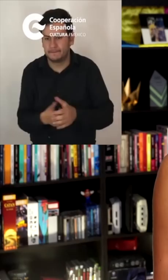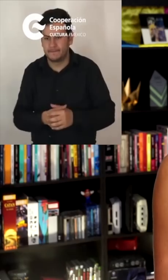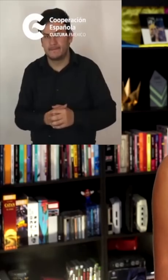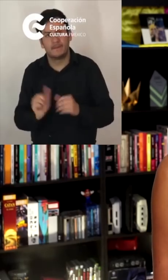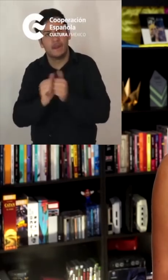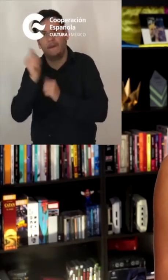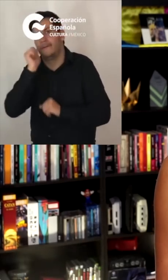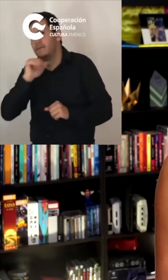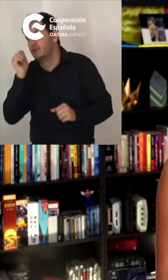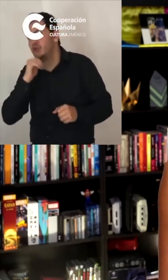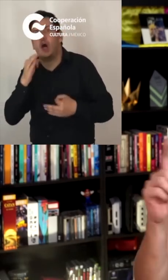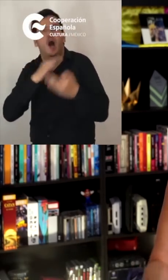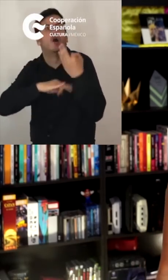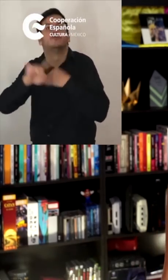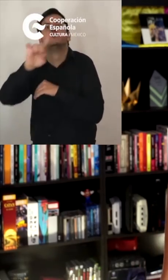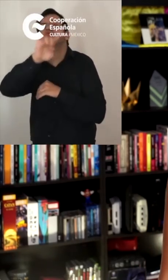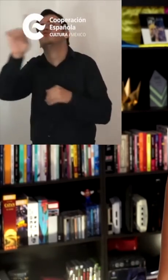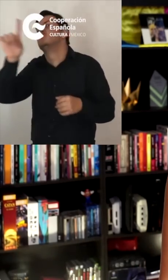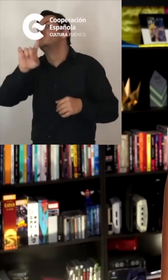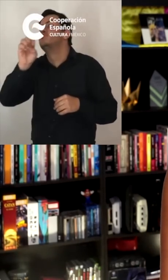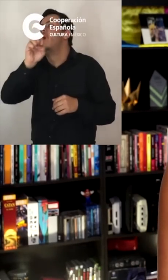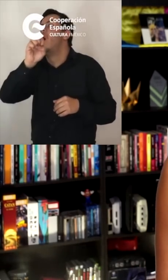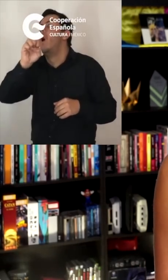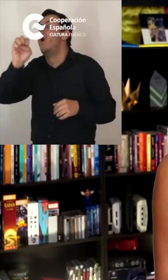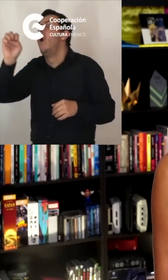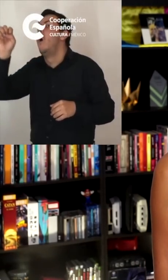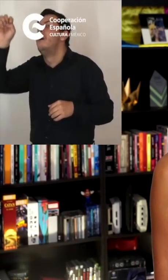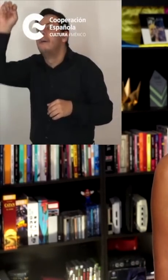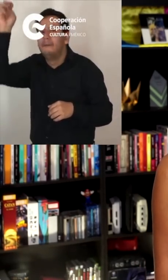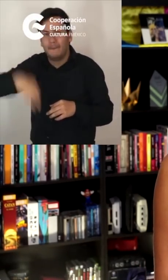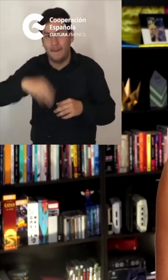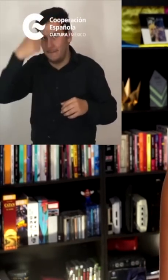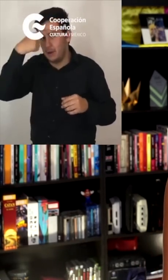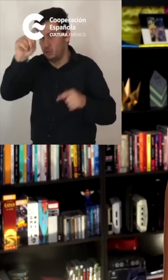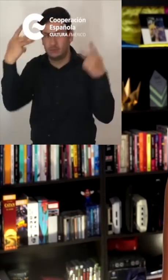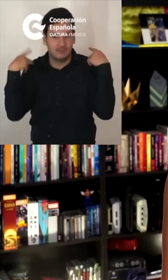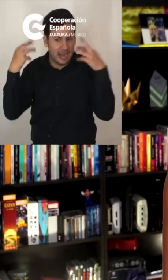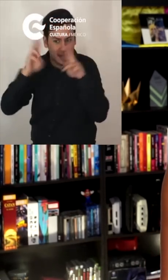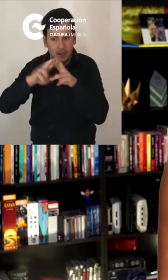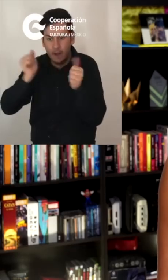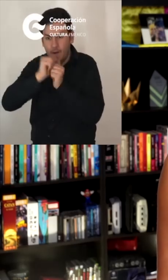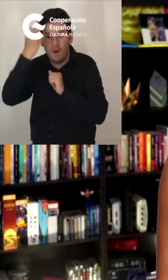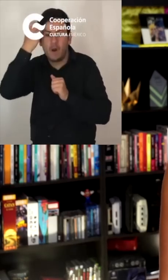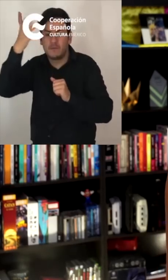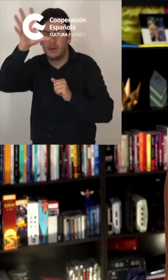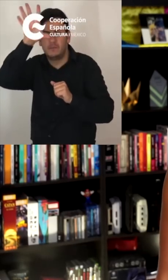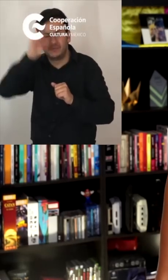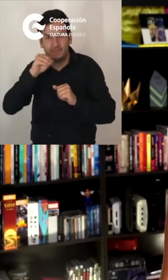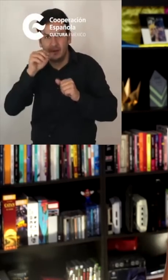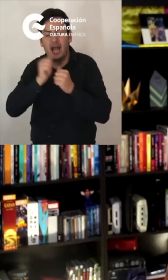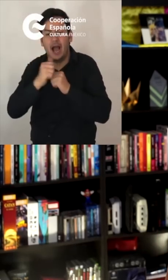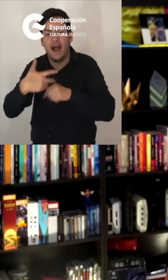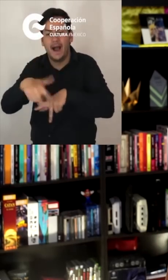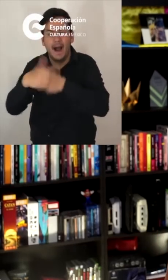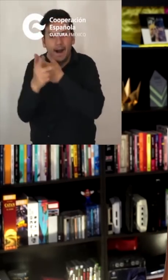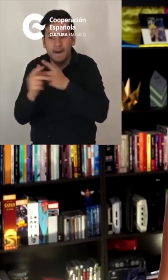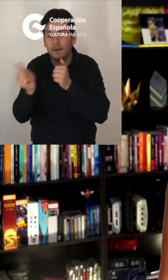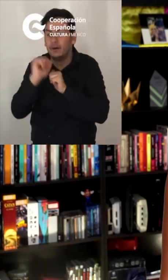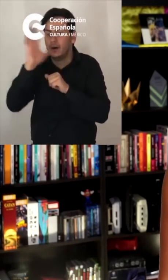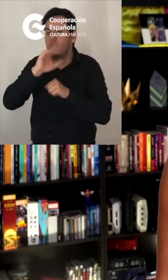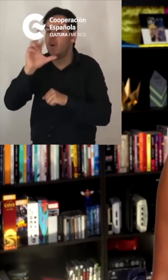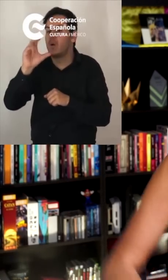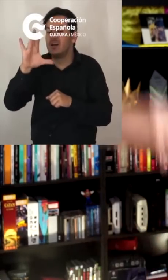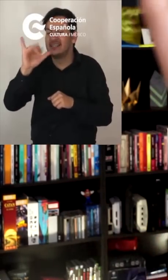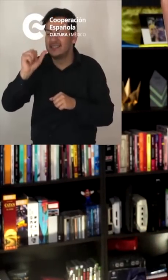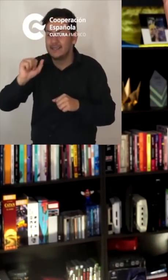ser toda la llamada. Zoom, la herramienta para que fumes mota frente a tus profesores porque se te olvidó apagar la cámara. Y a la par, para que la OPEP pueda ver cuando